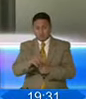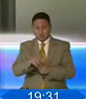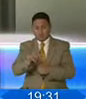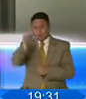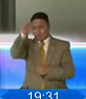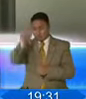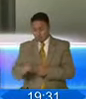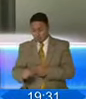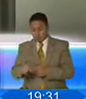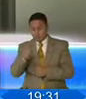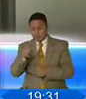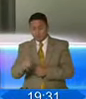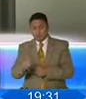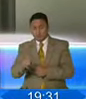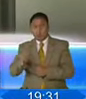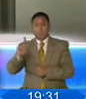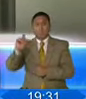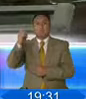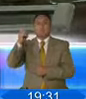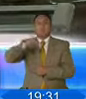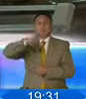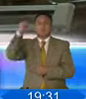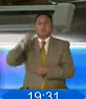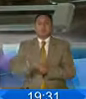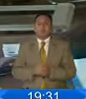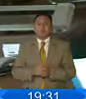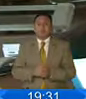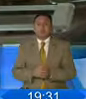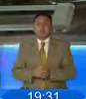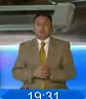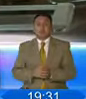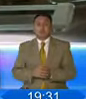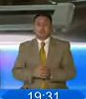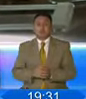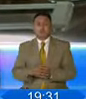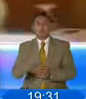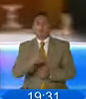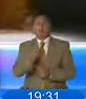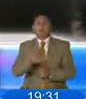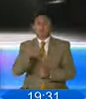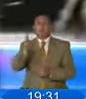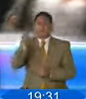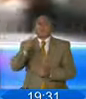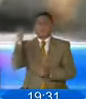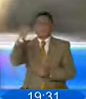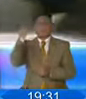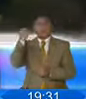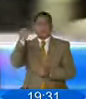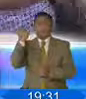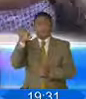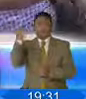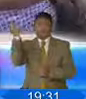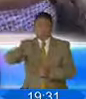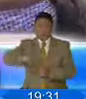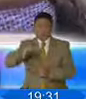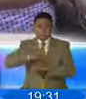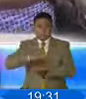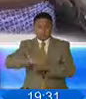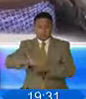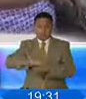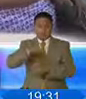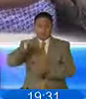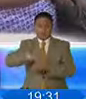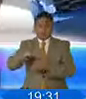plancha son los que prioritariamente ganan. Basabe descarta que la pérdida de estos famosos responda a un voto responsable de la mayoría